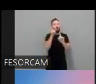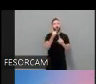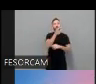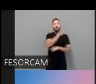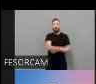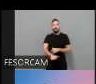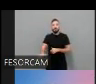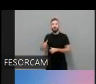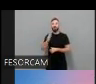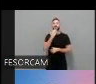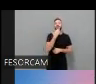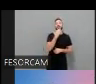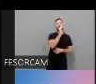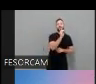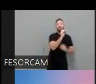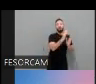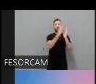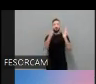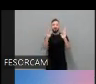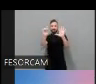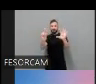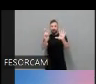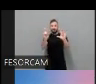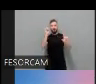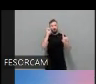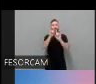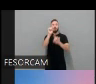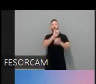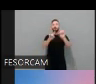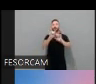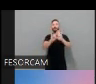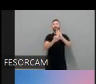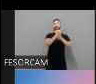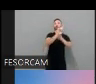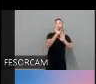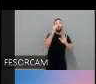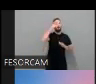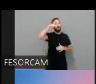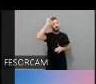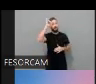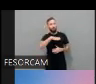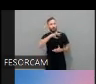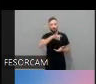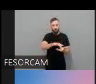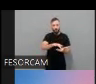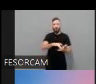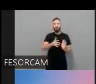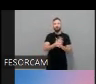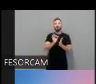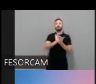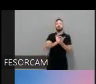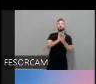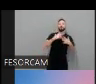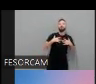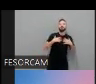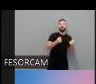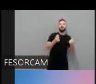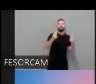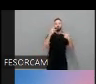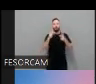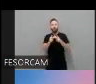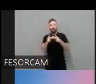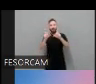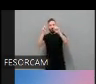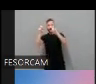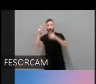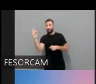entre 0 y 6 años, con dificultades en el desarrollo o riesgo de padecerlas. Los servicios sanitarios, sociales y educativos son encargados de